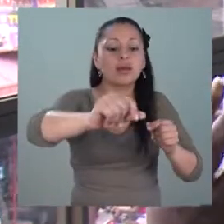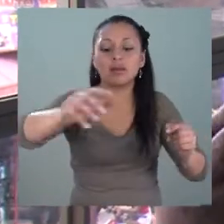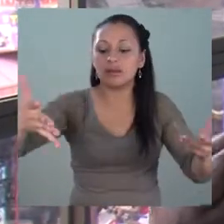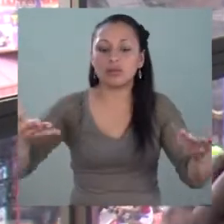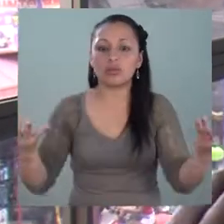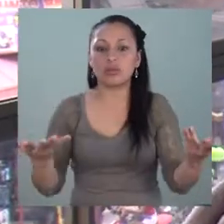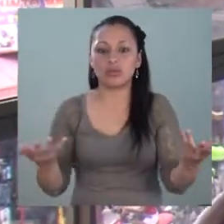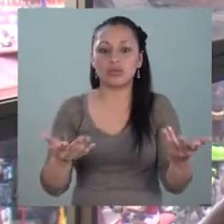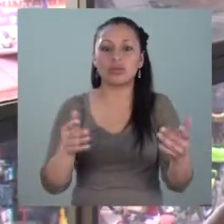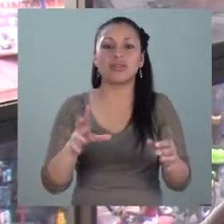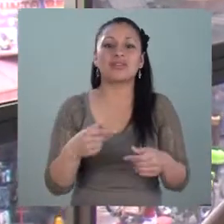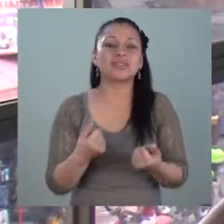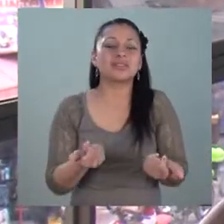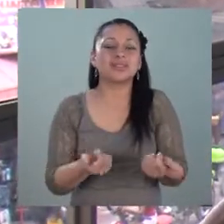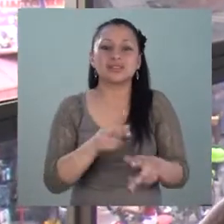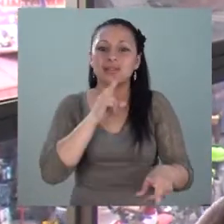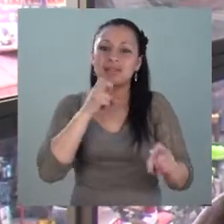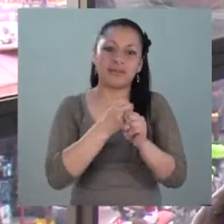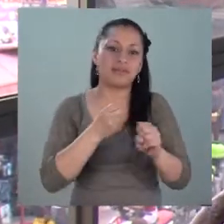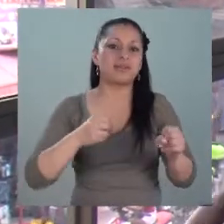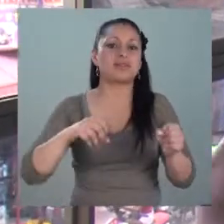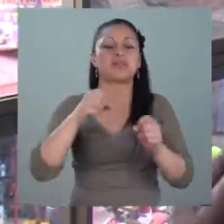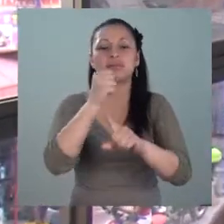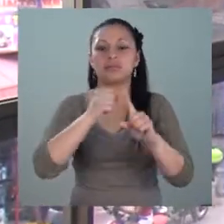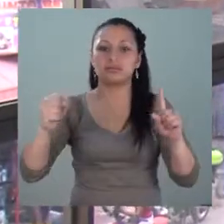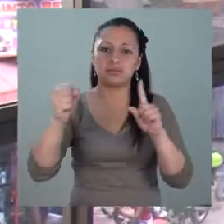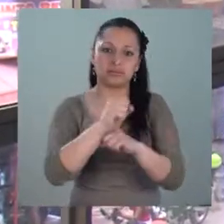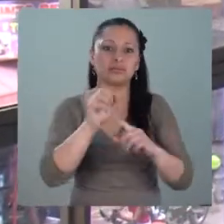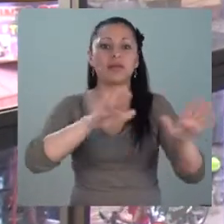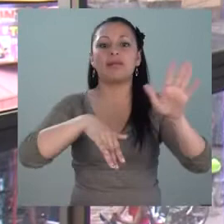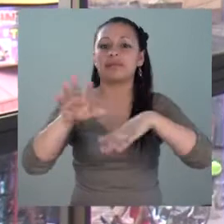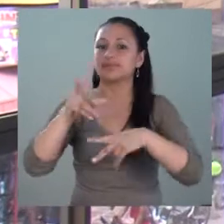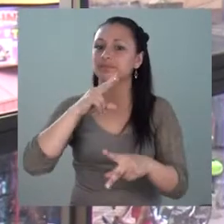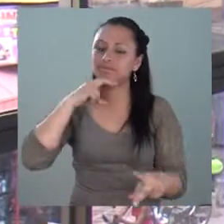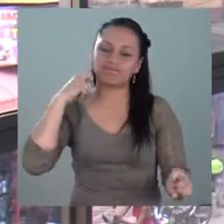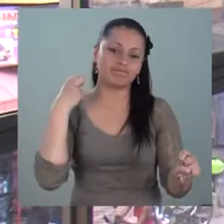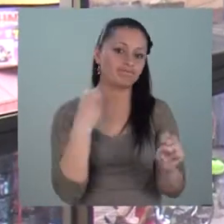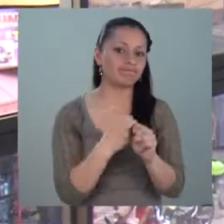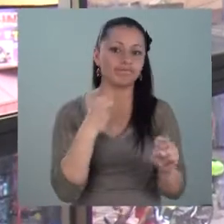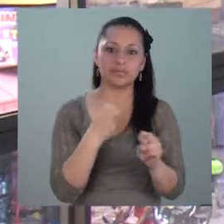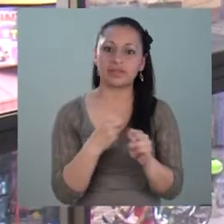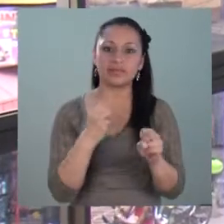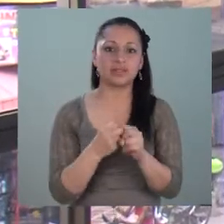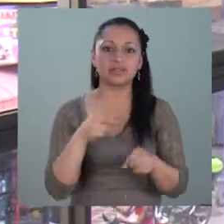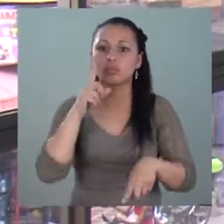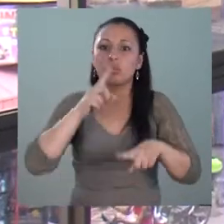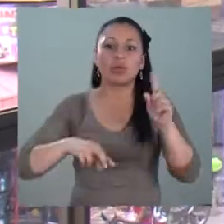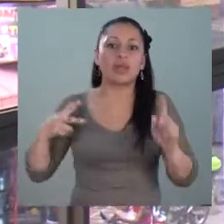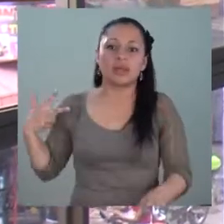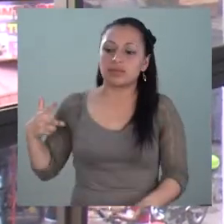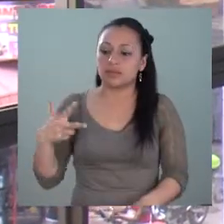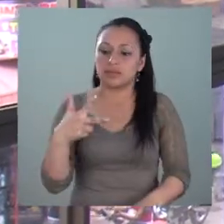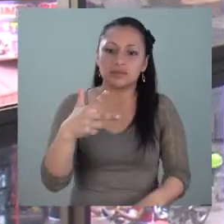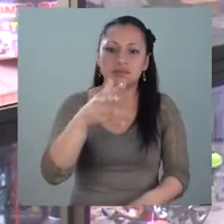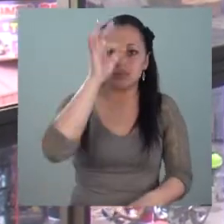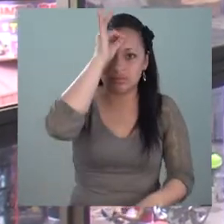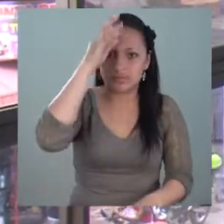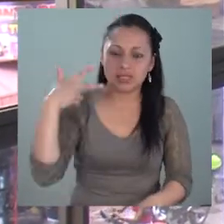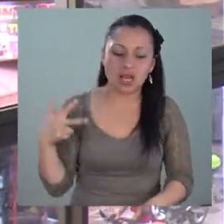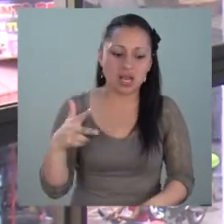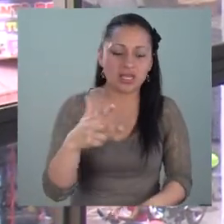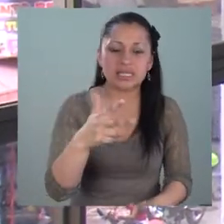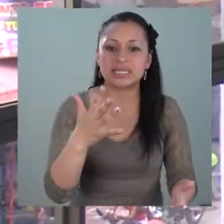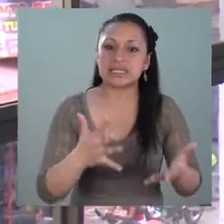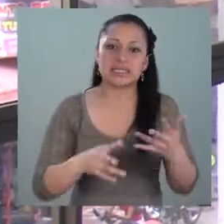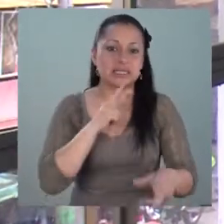unas implicaciones de tipo social que a veces hace muy difícil la ida de aquí al